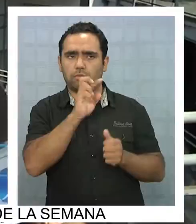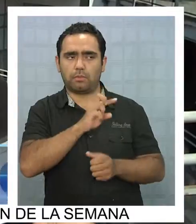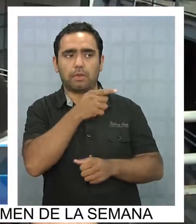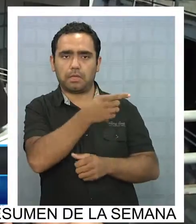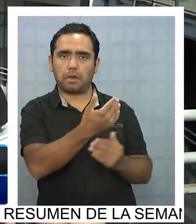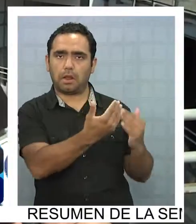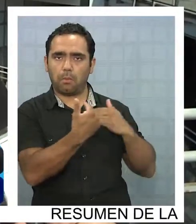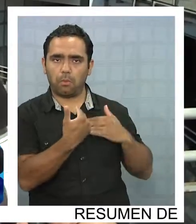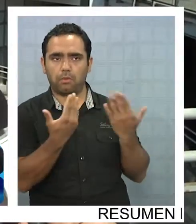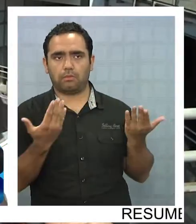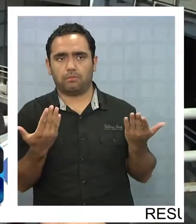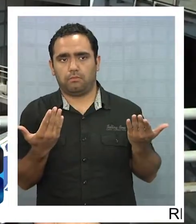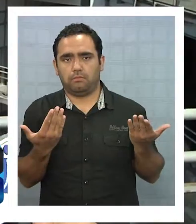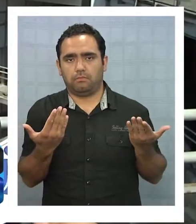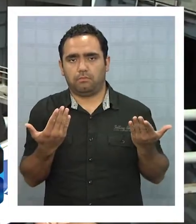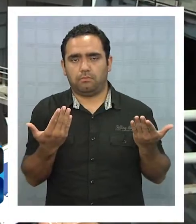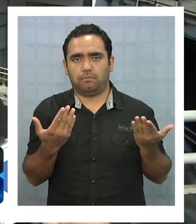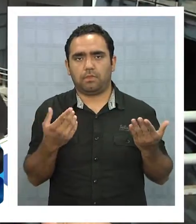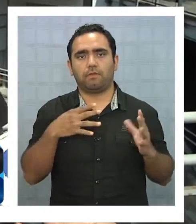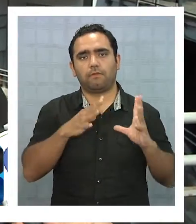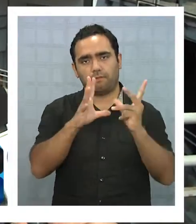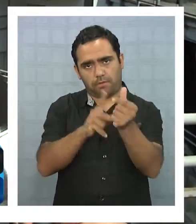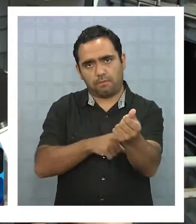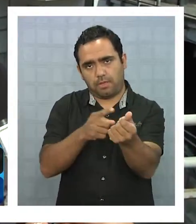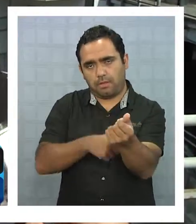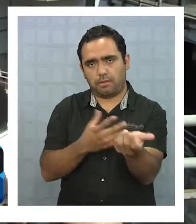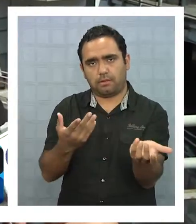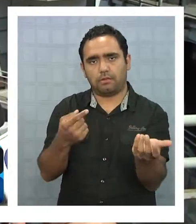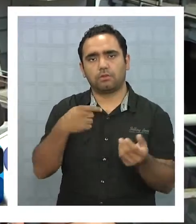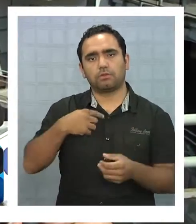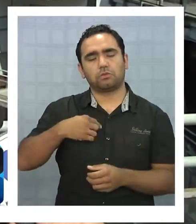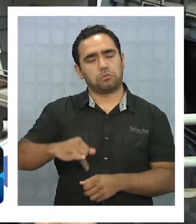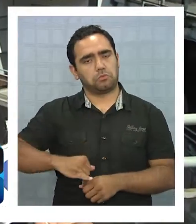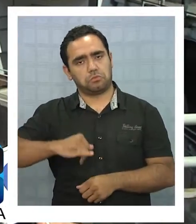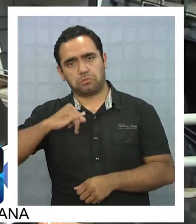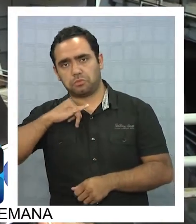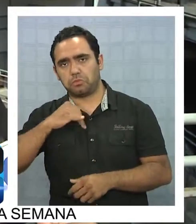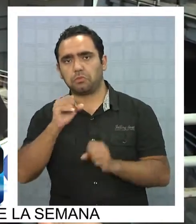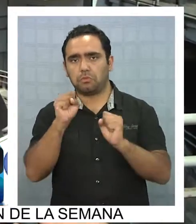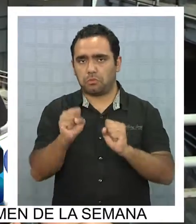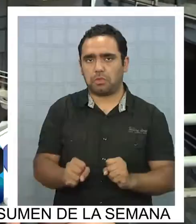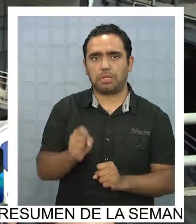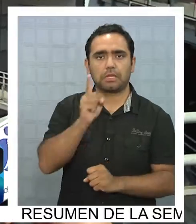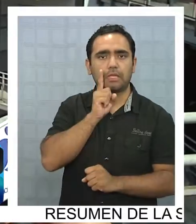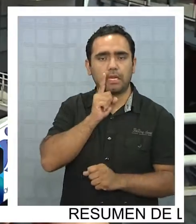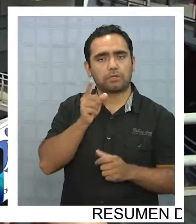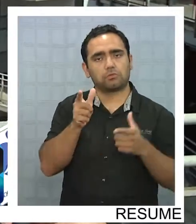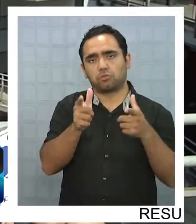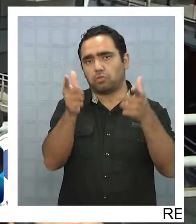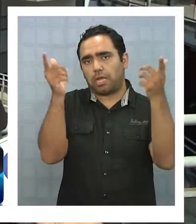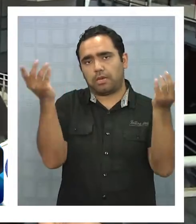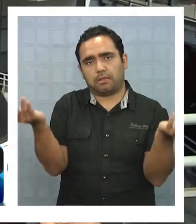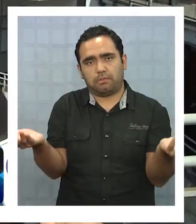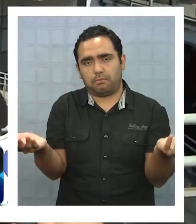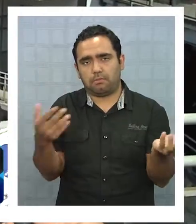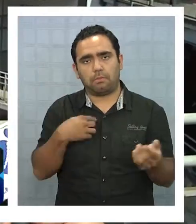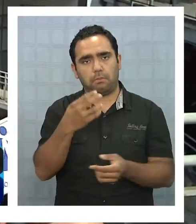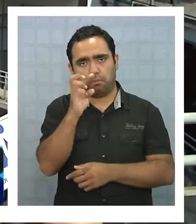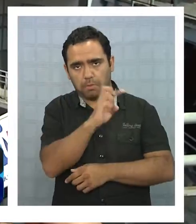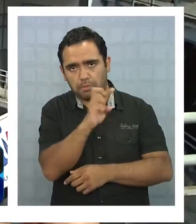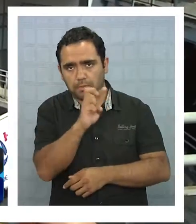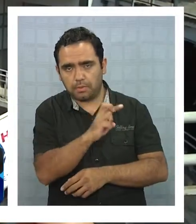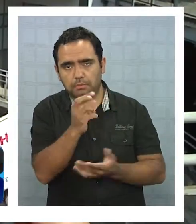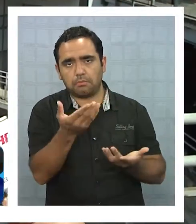apoye como familia. Estoy orgulloso de poder y tener la suerte, gracias a Dios, de tener un